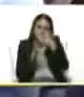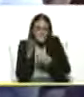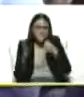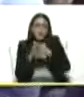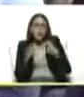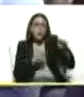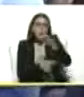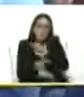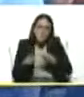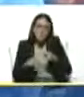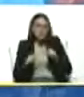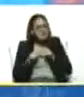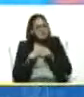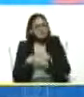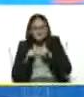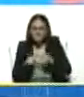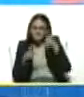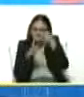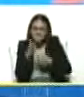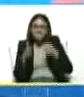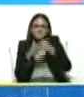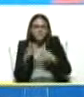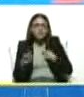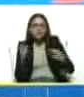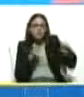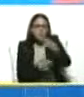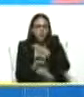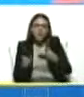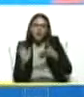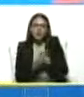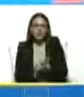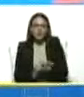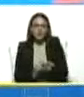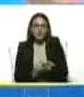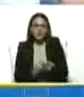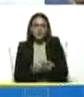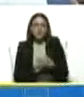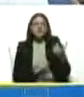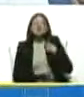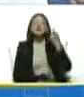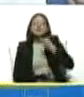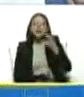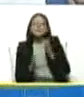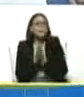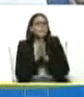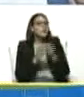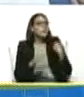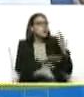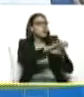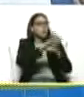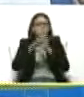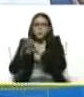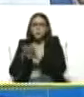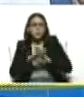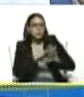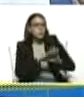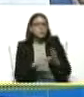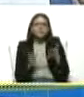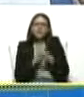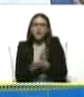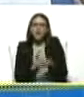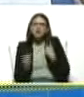Es un empeño que tengo. Yo siempre pido excusas, solicito excusas. ¿Se dice así, Ernesto?